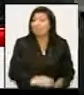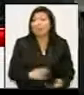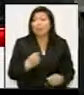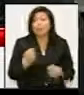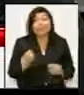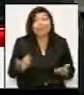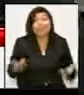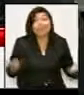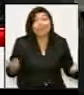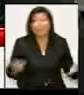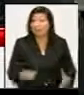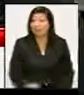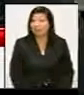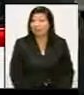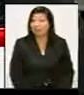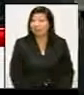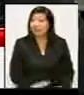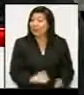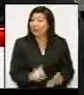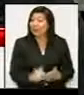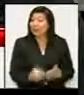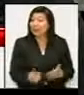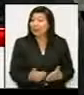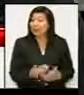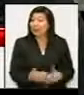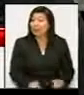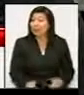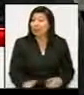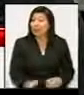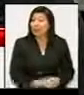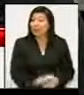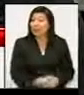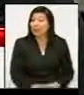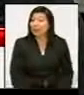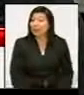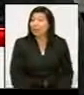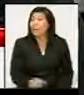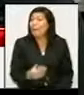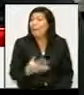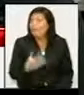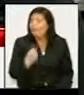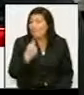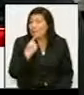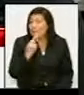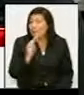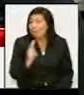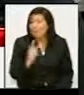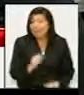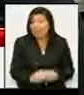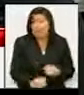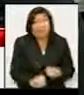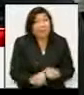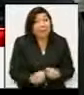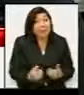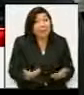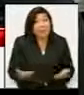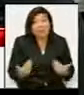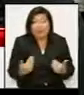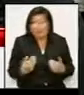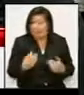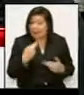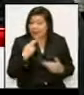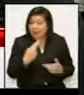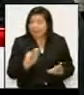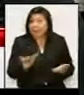turistas. Entonces hay toda una problemática sumamente grave, y no la hemos querido ver durante estos años, que tenemos que